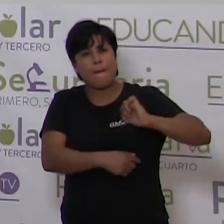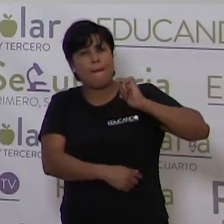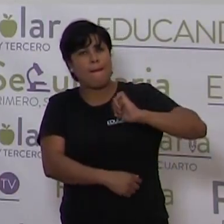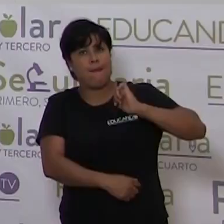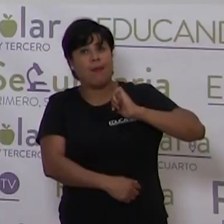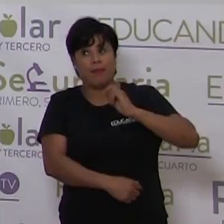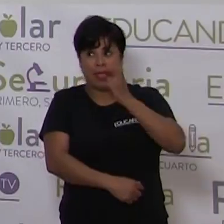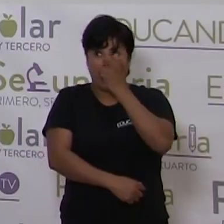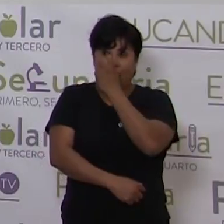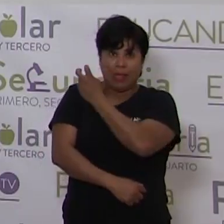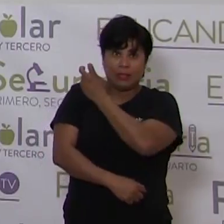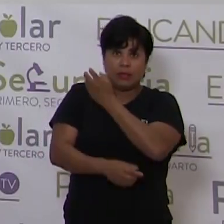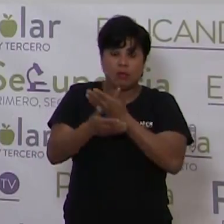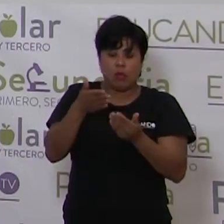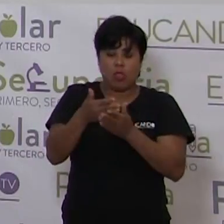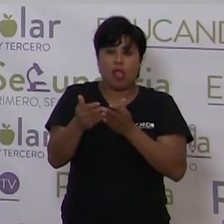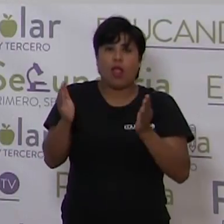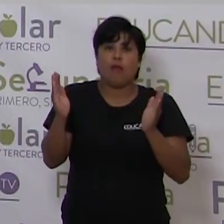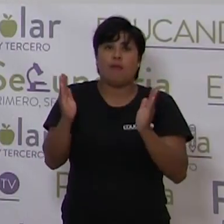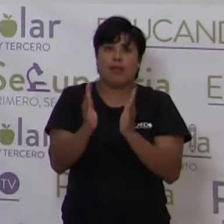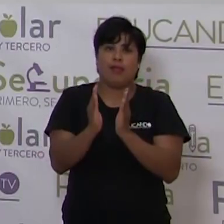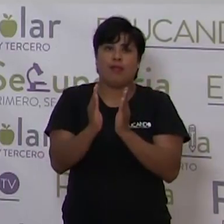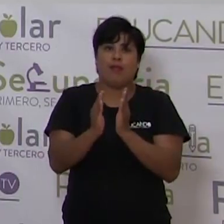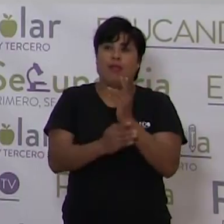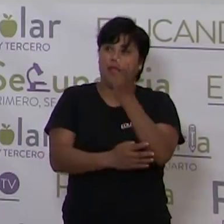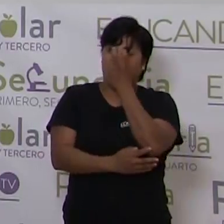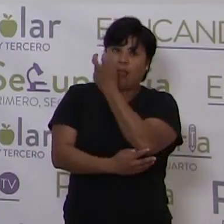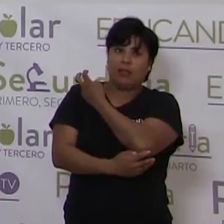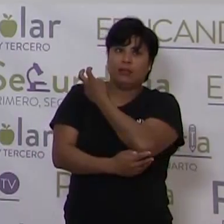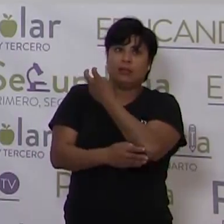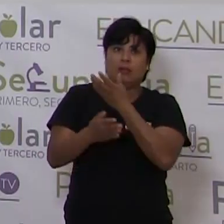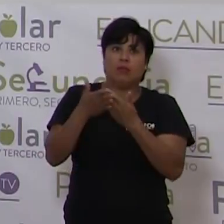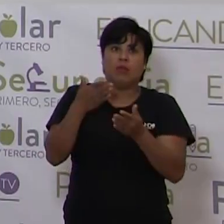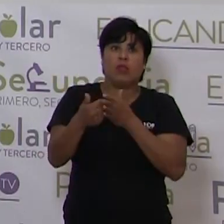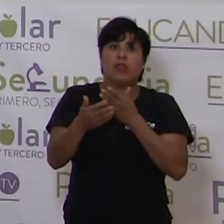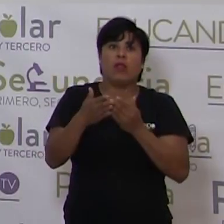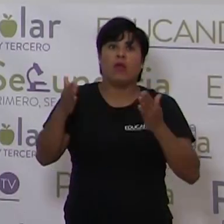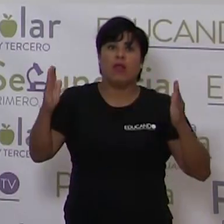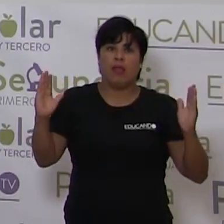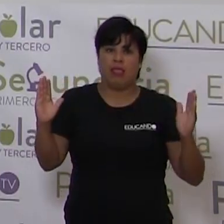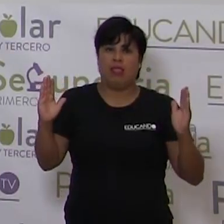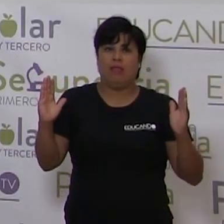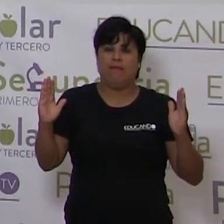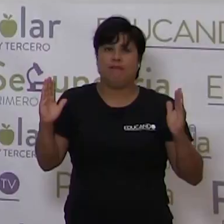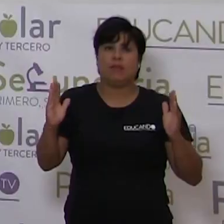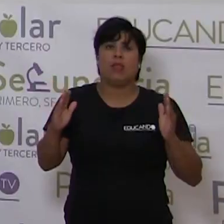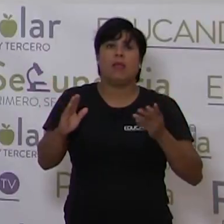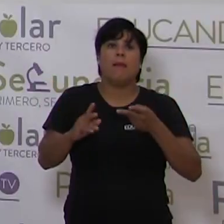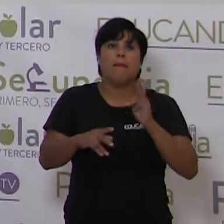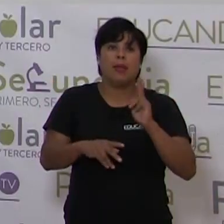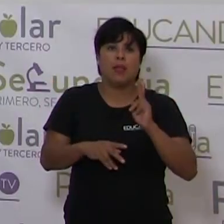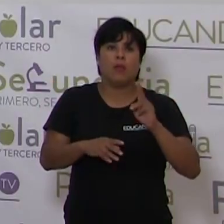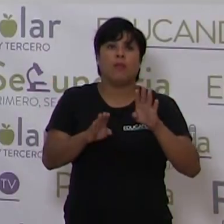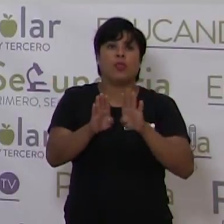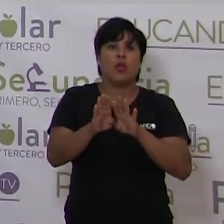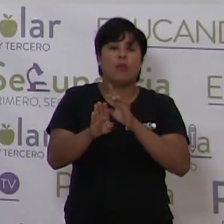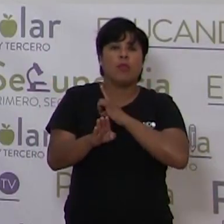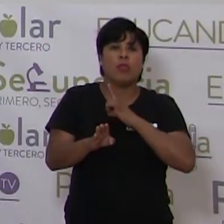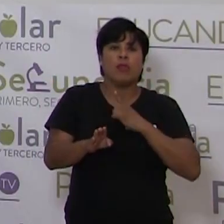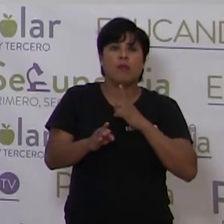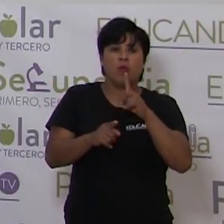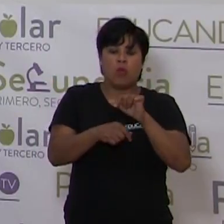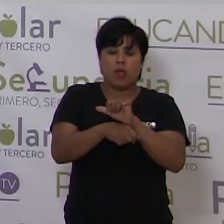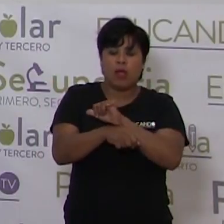pequeño y este es el modelo grande. Pero a comparación de un coche